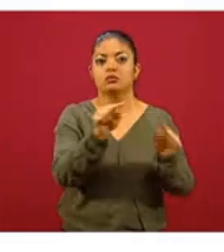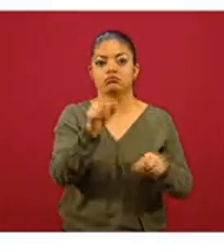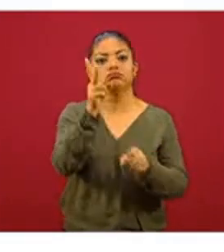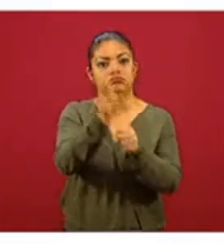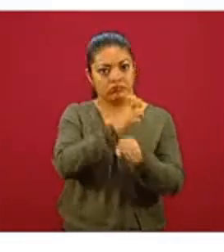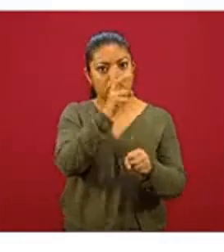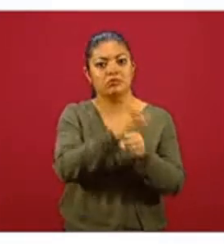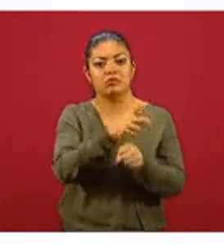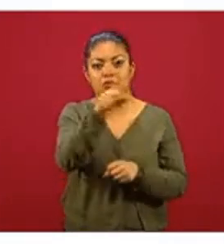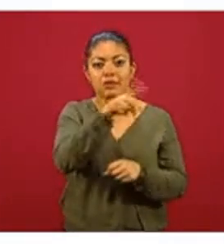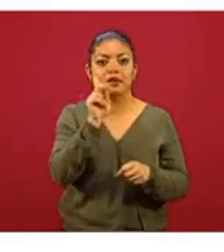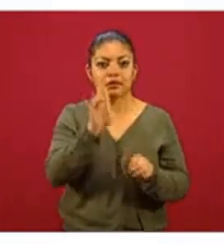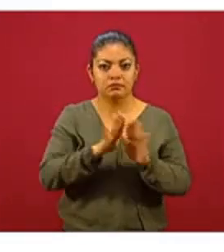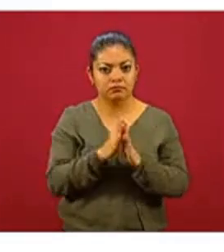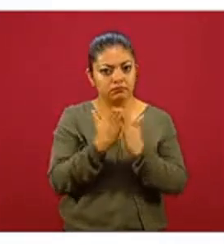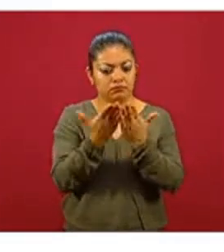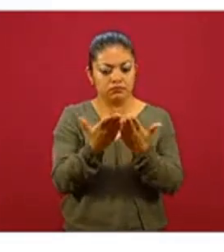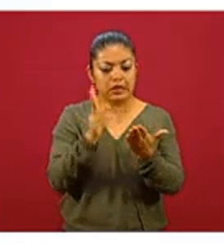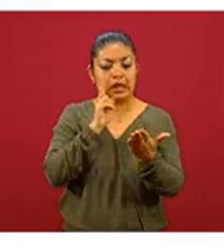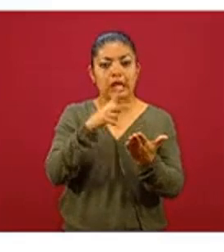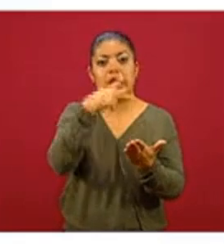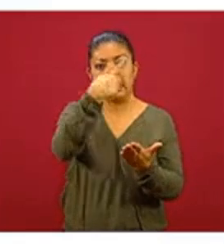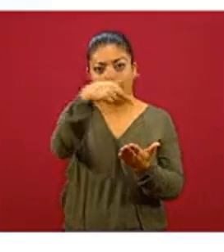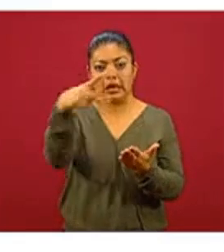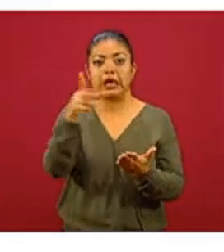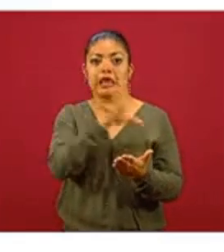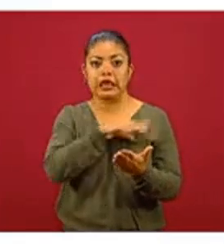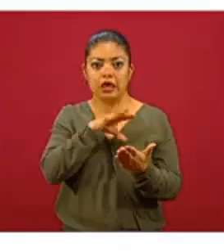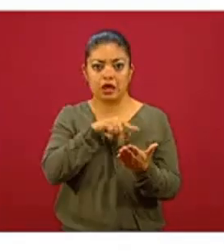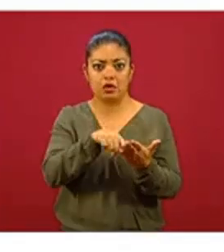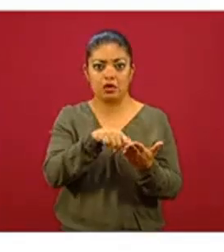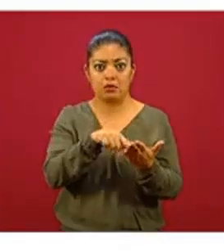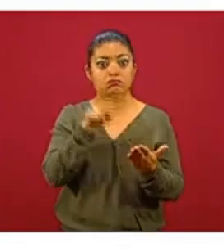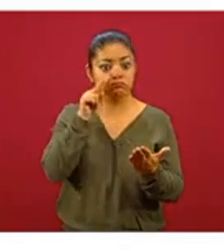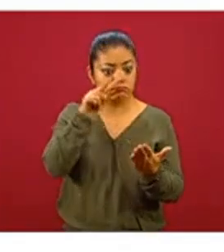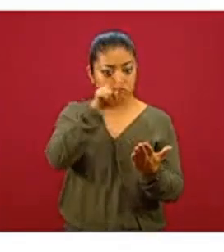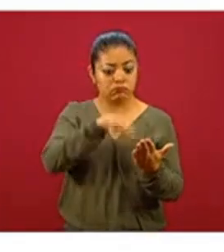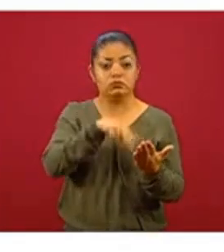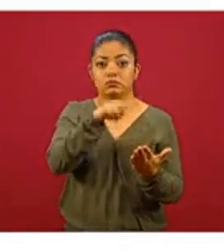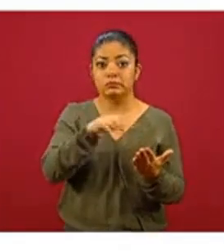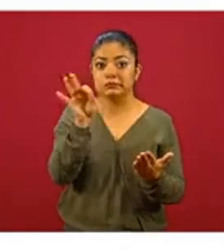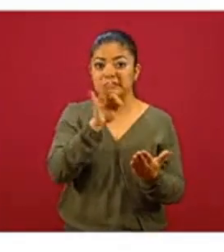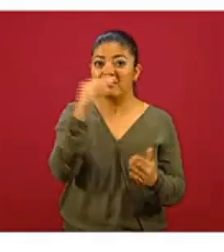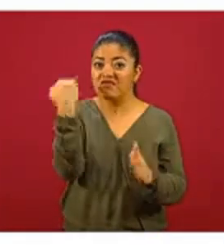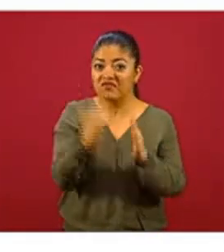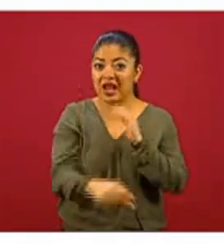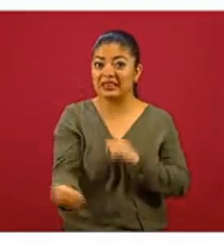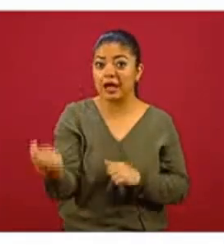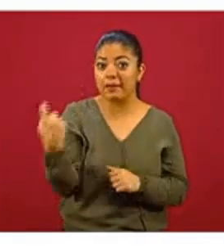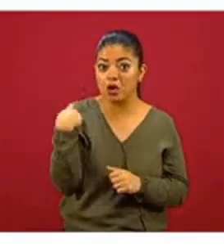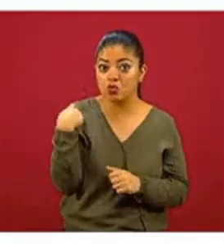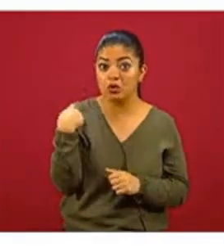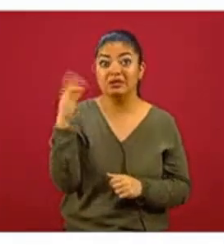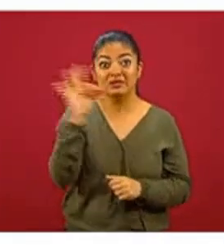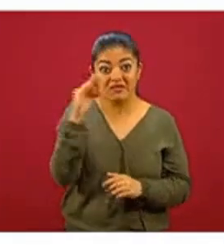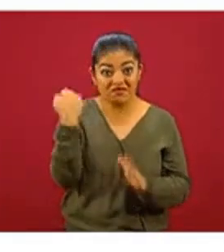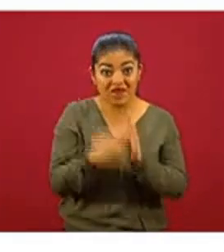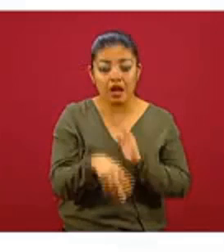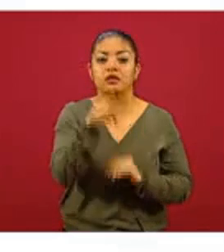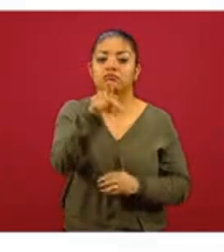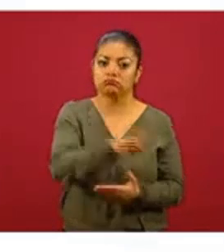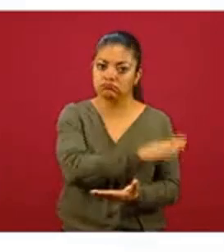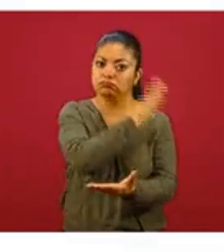que revise las cartillas de las suyas y las de sus hijos, vean si les hace falta alguna vacuna y si es así, que acudan con